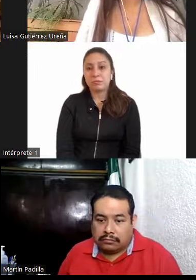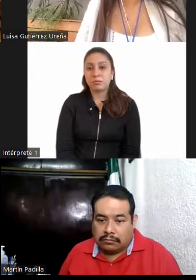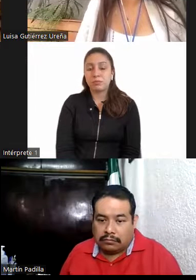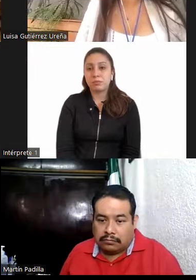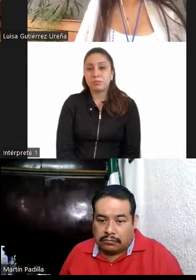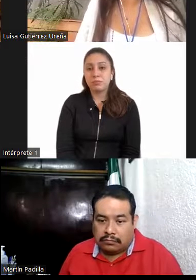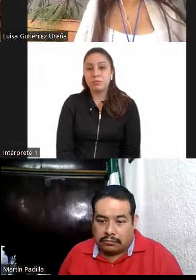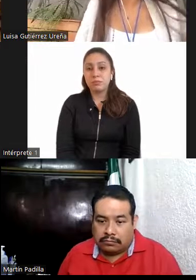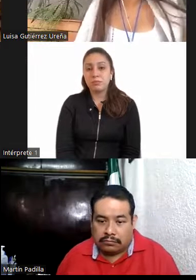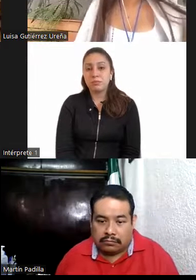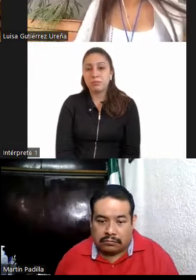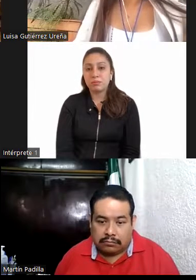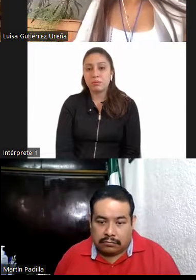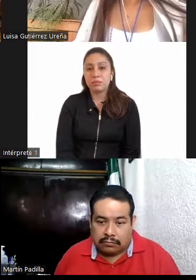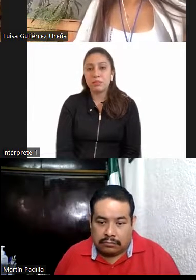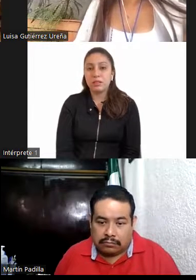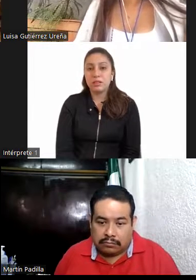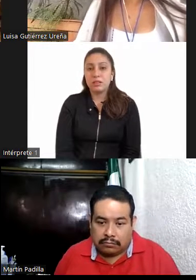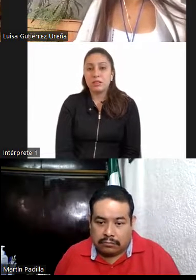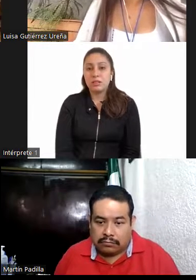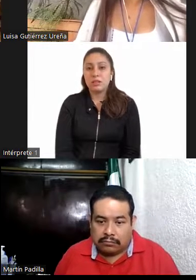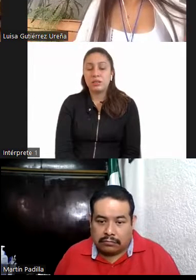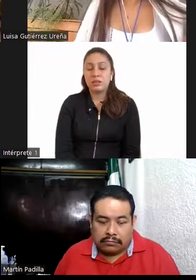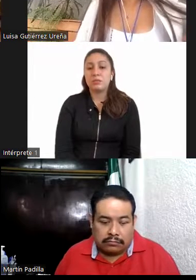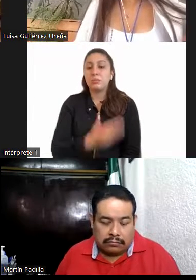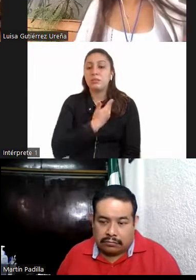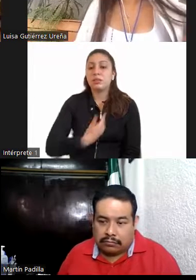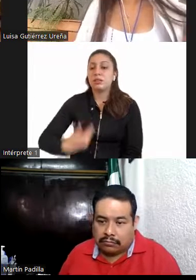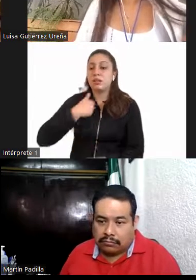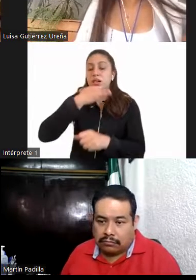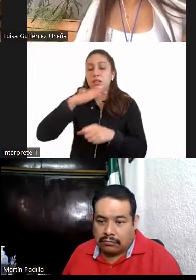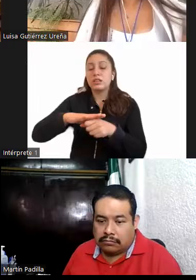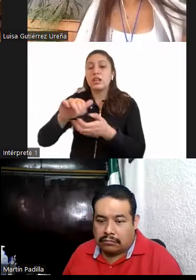Ok. Diputada presidenta, queda aprobada el acta.